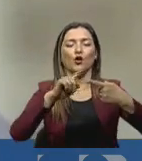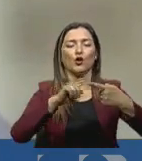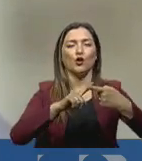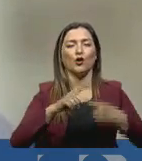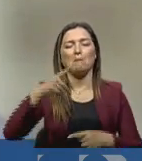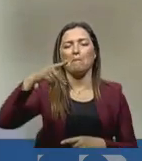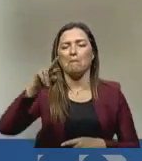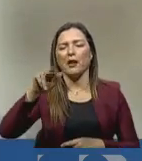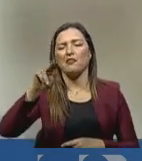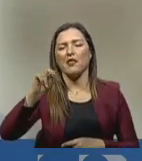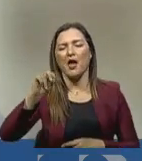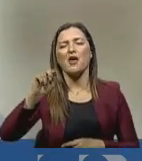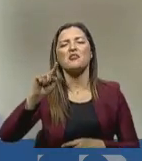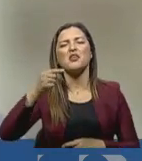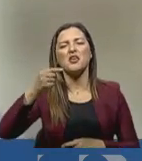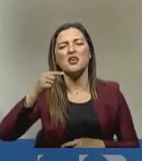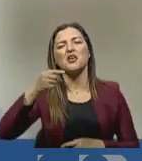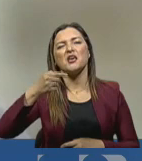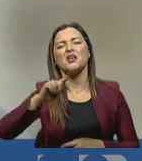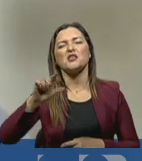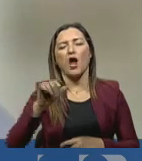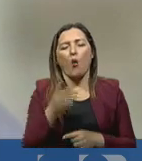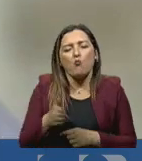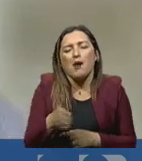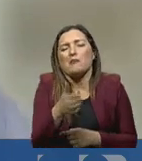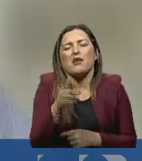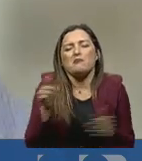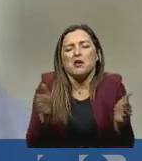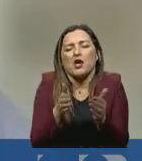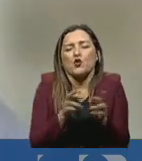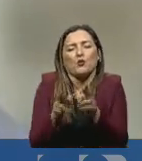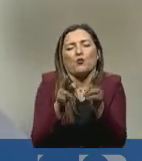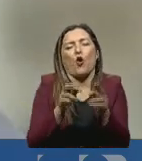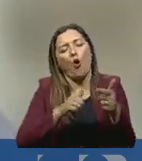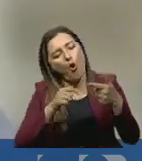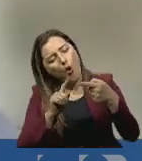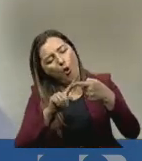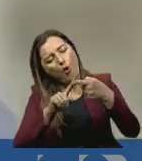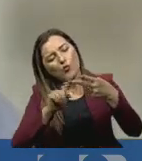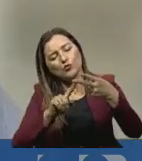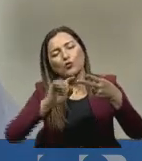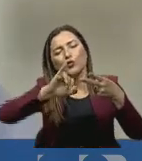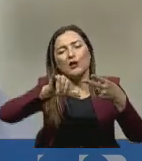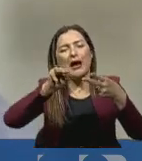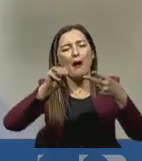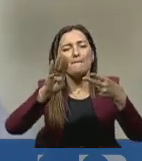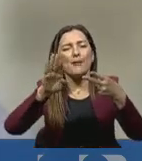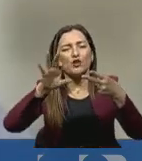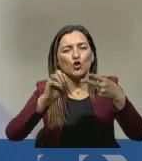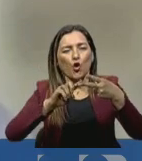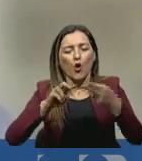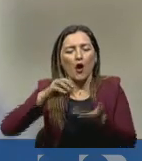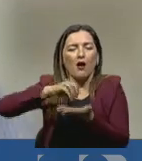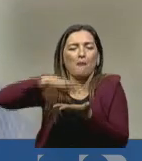es la preñadía que es un pequeño bagre de Río y el otro es del famoso hambato que es una ranita de color negro